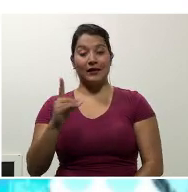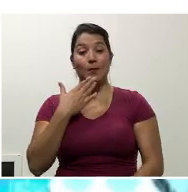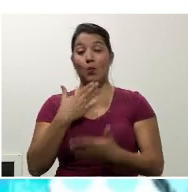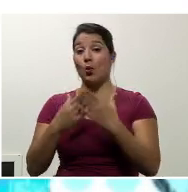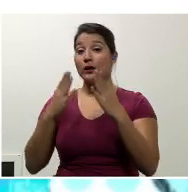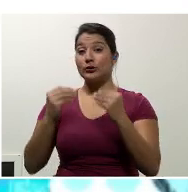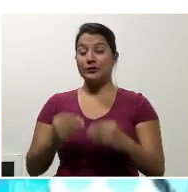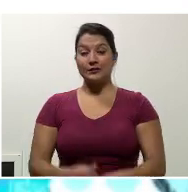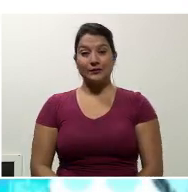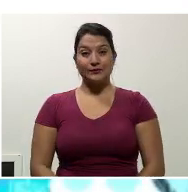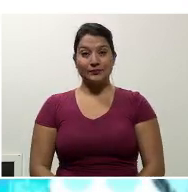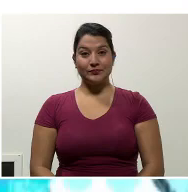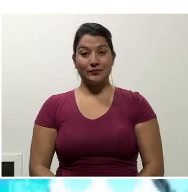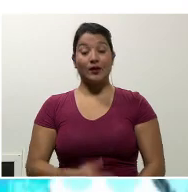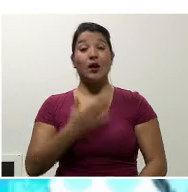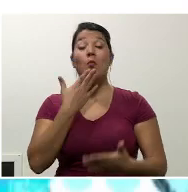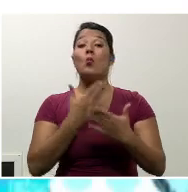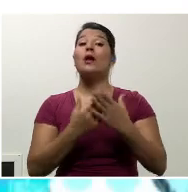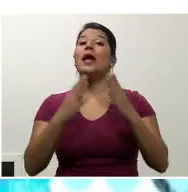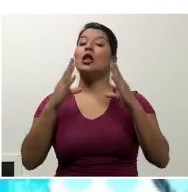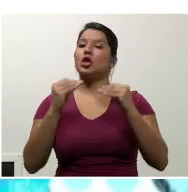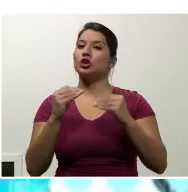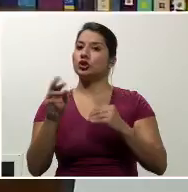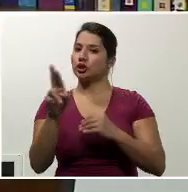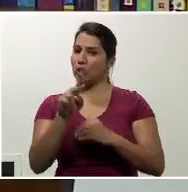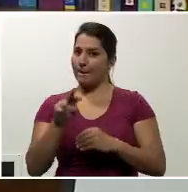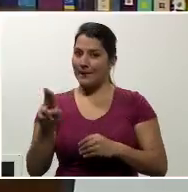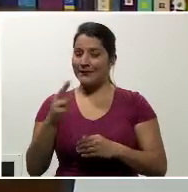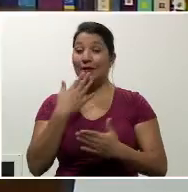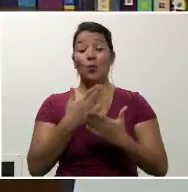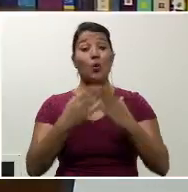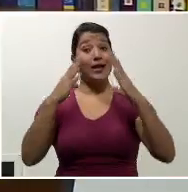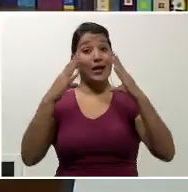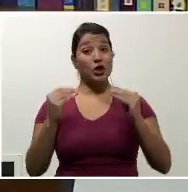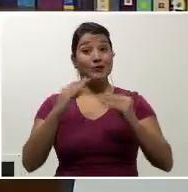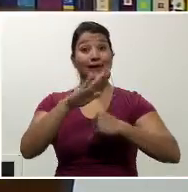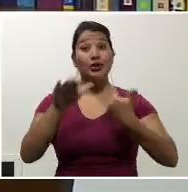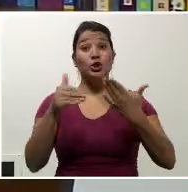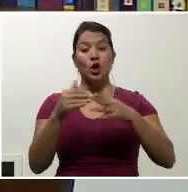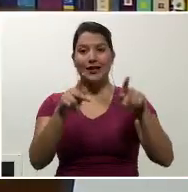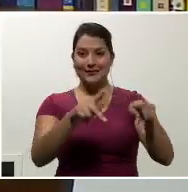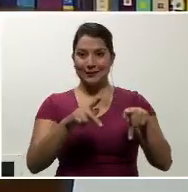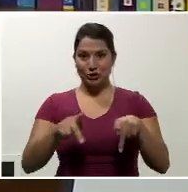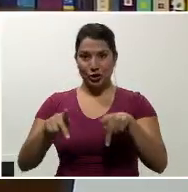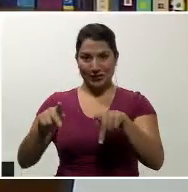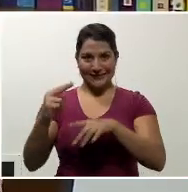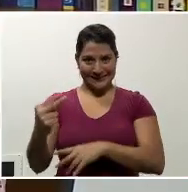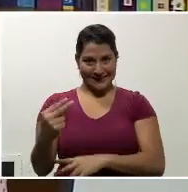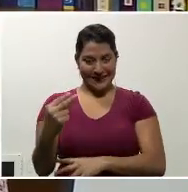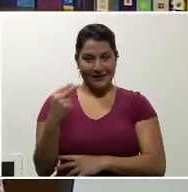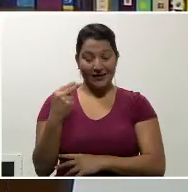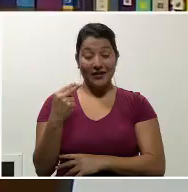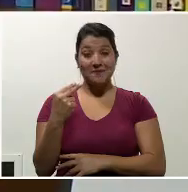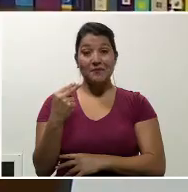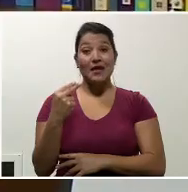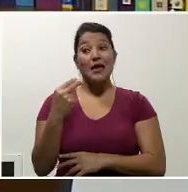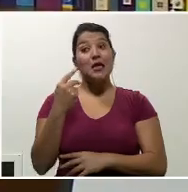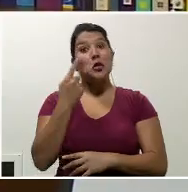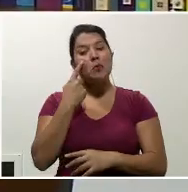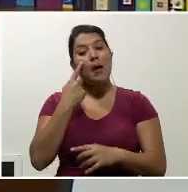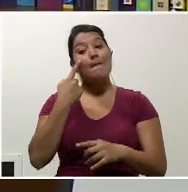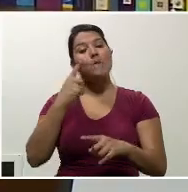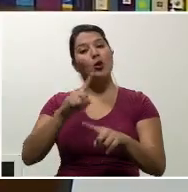noches. Buenas noches, compañeros, y buenas noches a todos los televidentes y a quienes nos siguen por las diferentes plataformas del